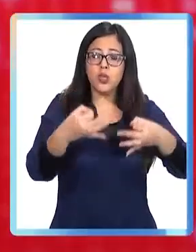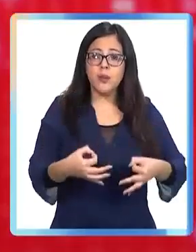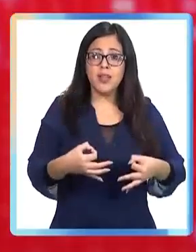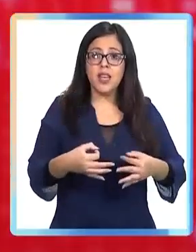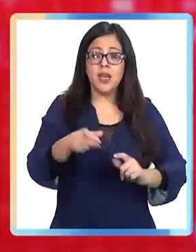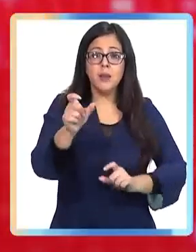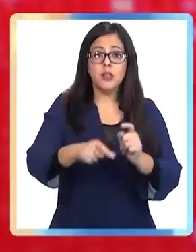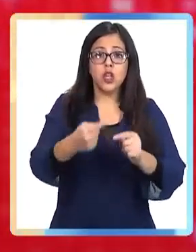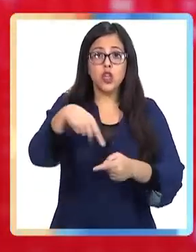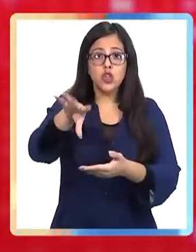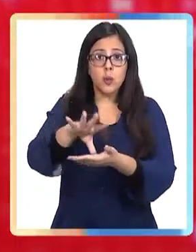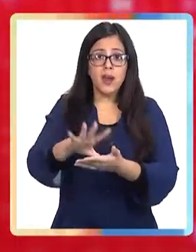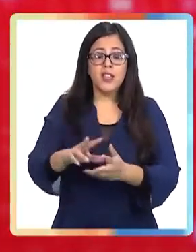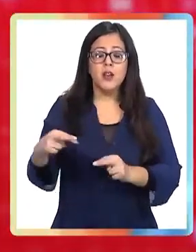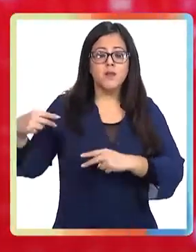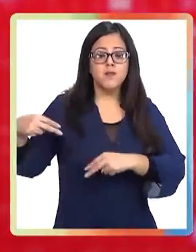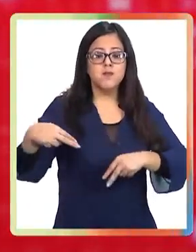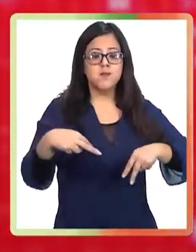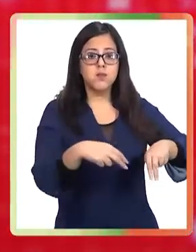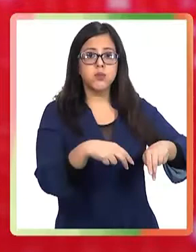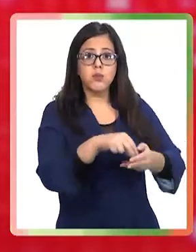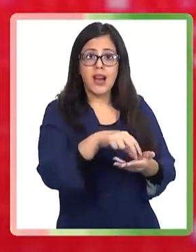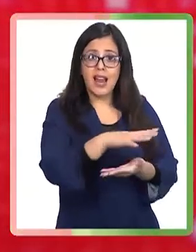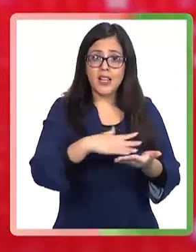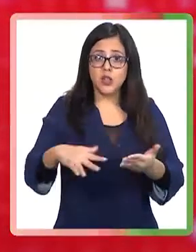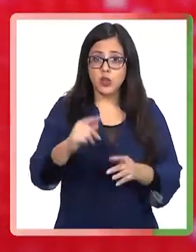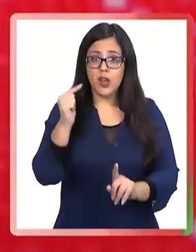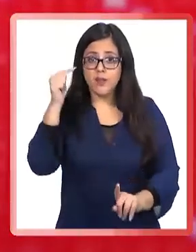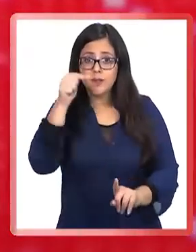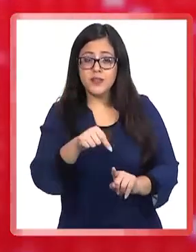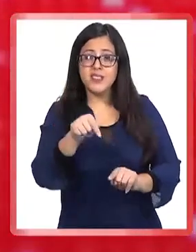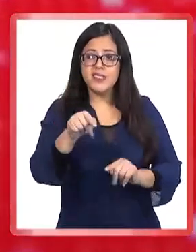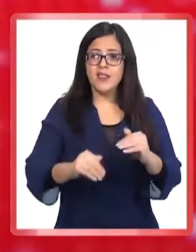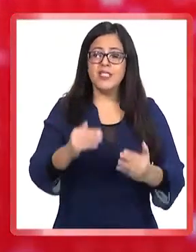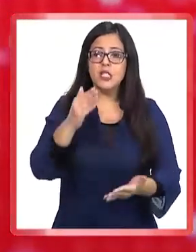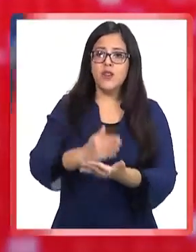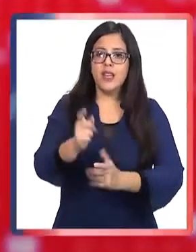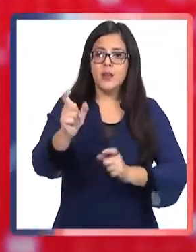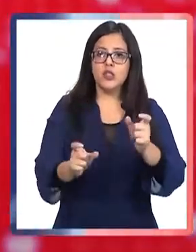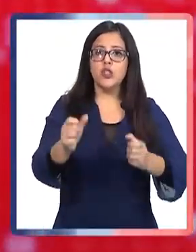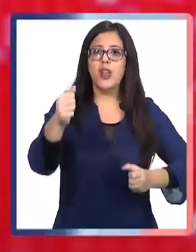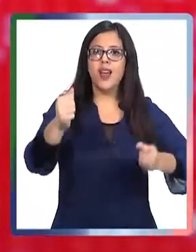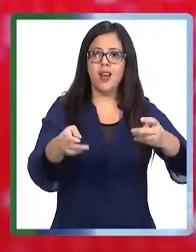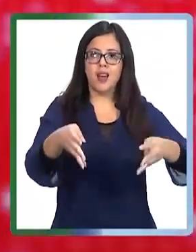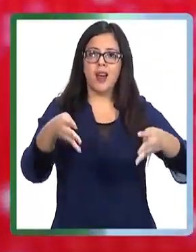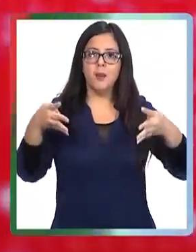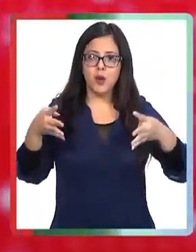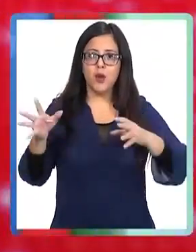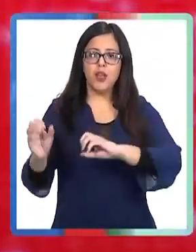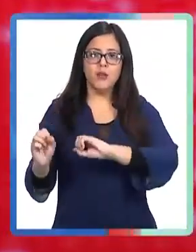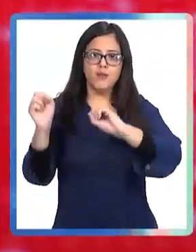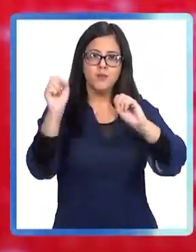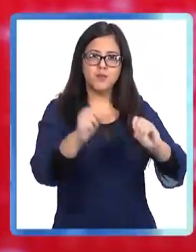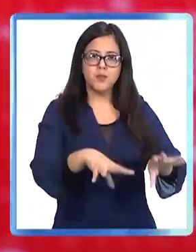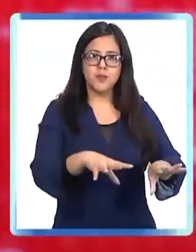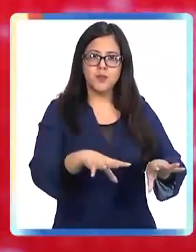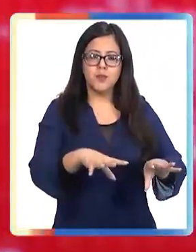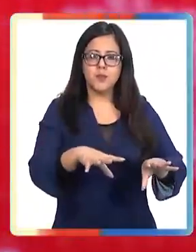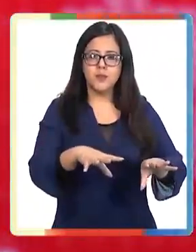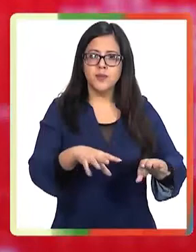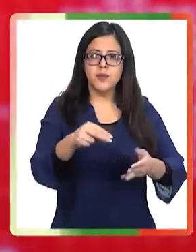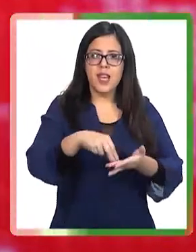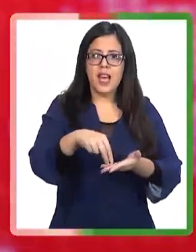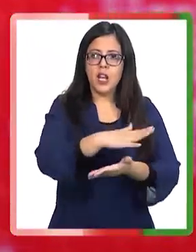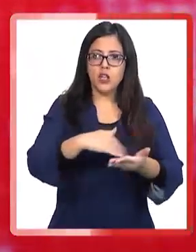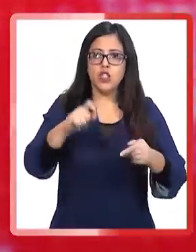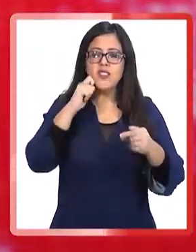es donde los migrantes que vienen caminando hacia la ciudad muchas veces obligan a los camioneros a que les trasladen a la ciudad,